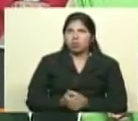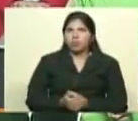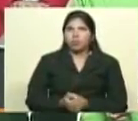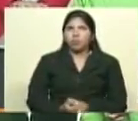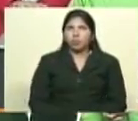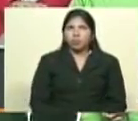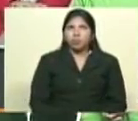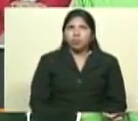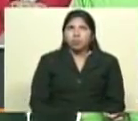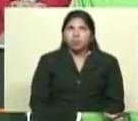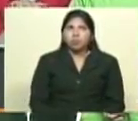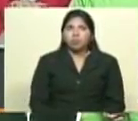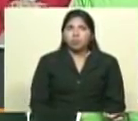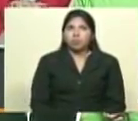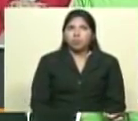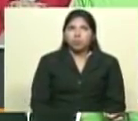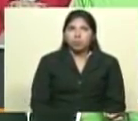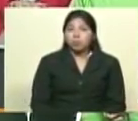Porque ellos dicen